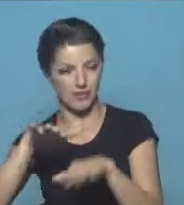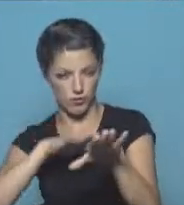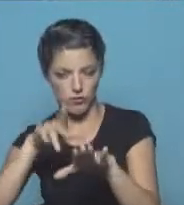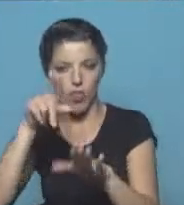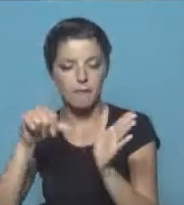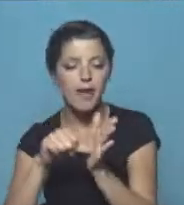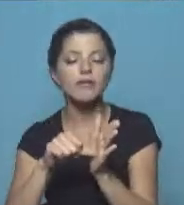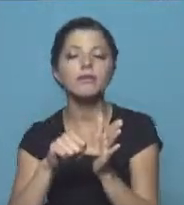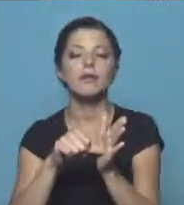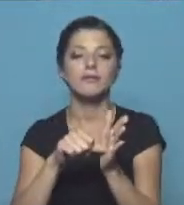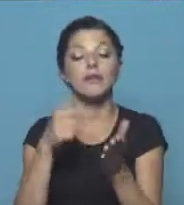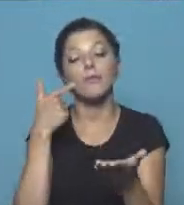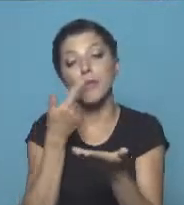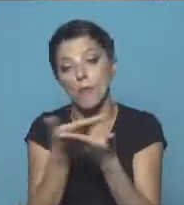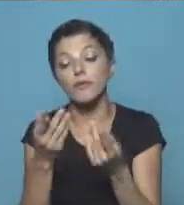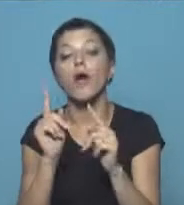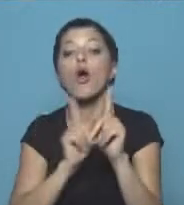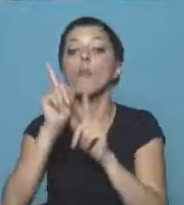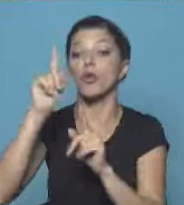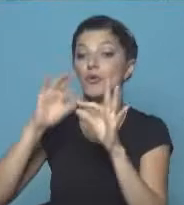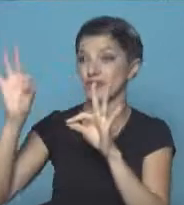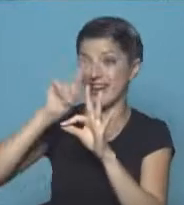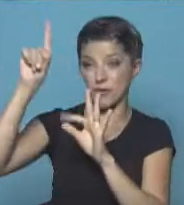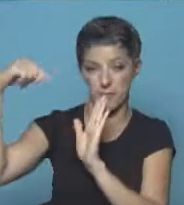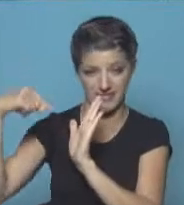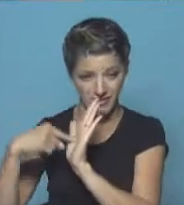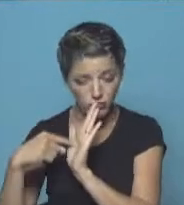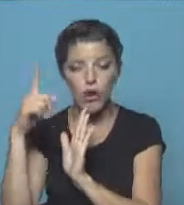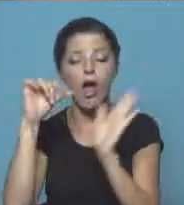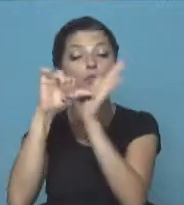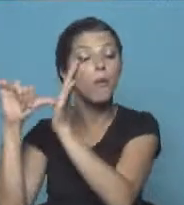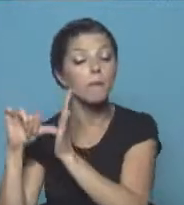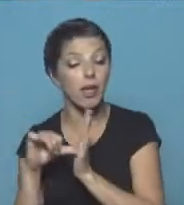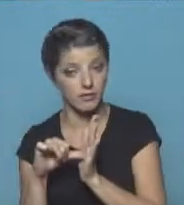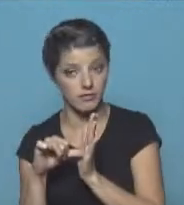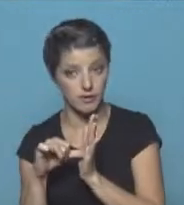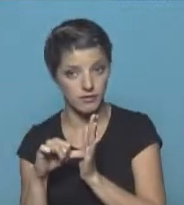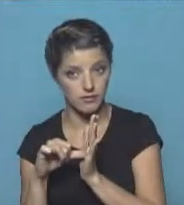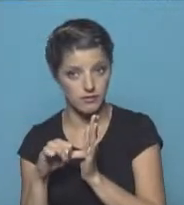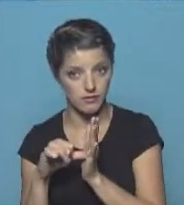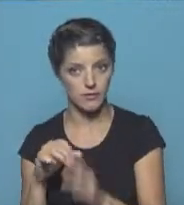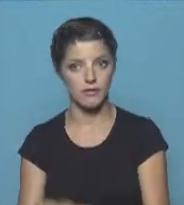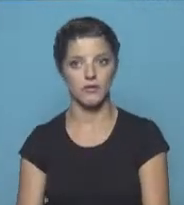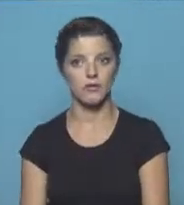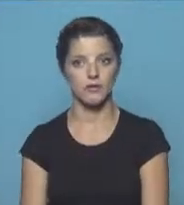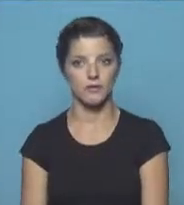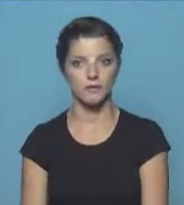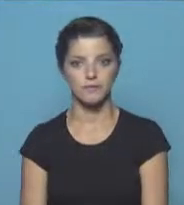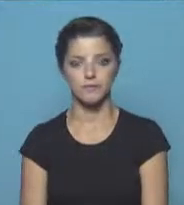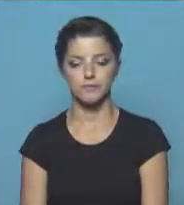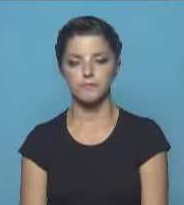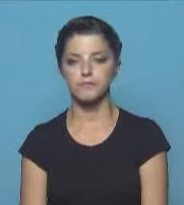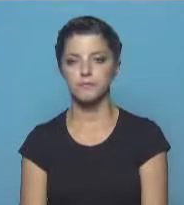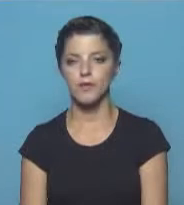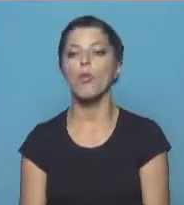algunos estados en la Europa central fueron en distintos grados su marcha tras la caída